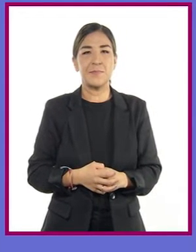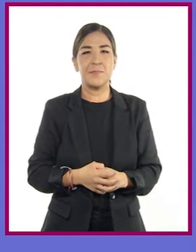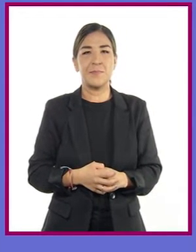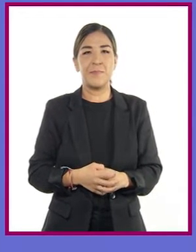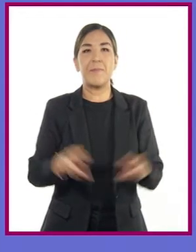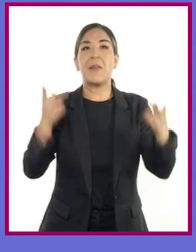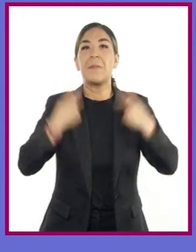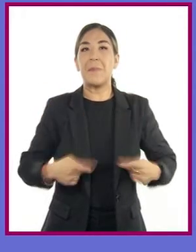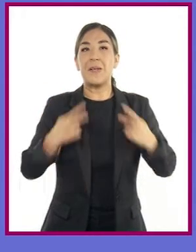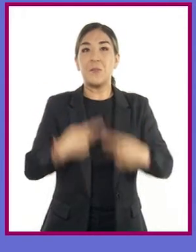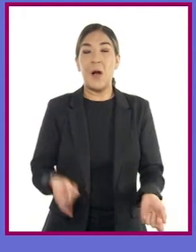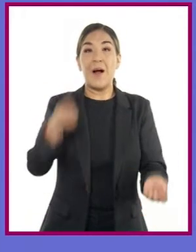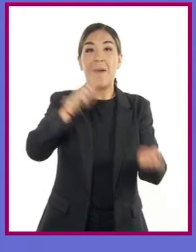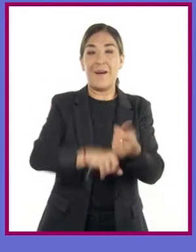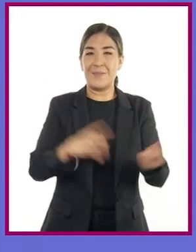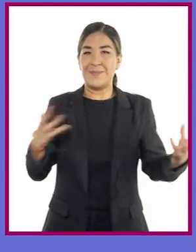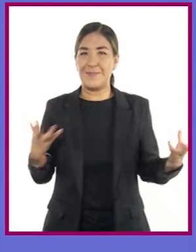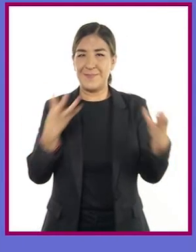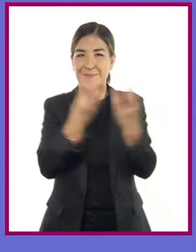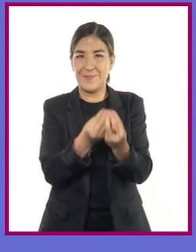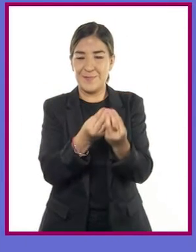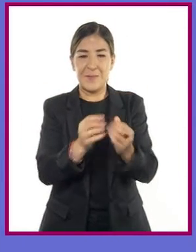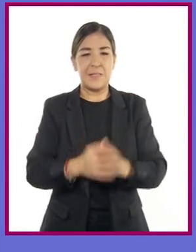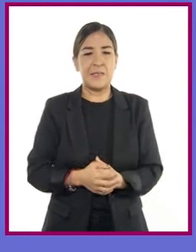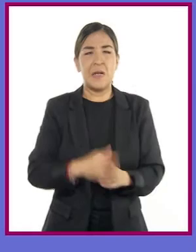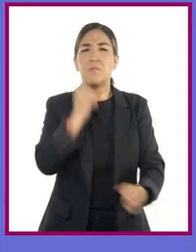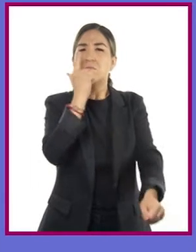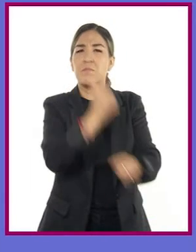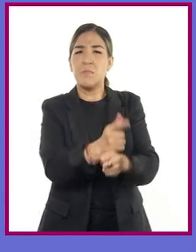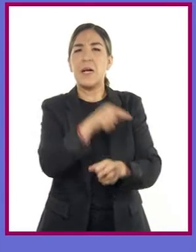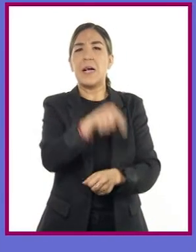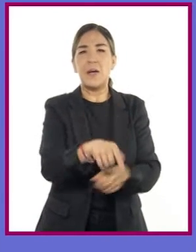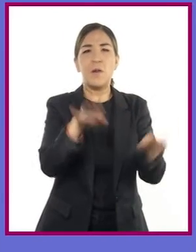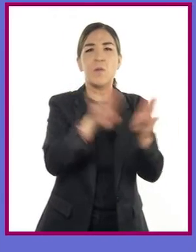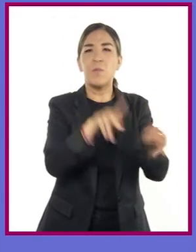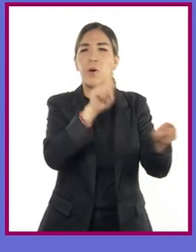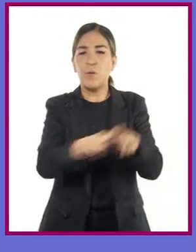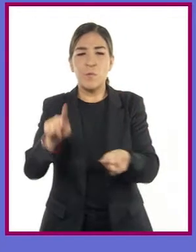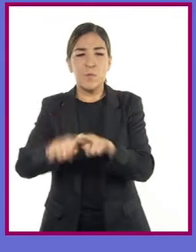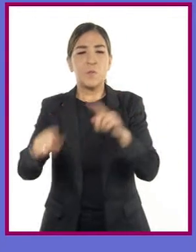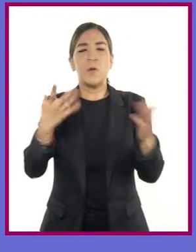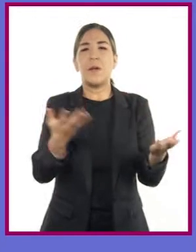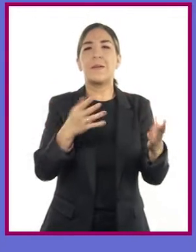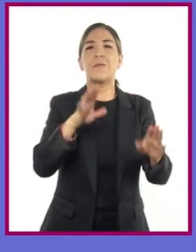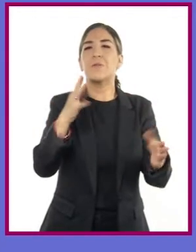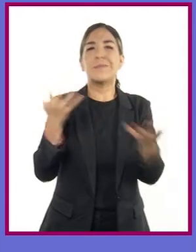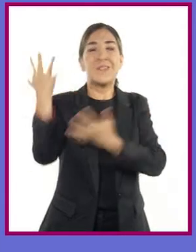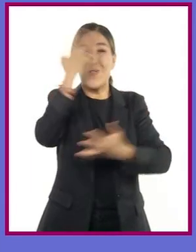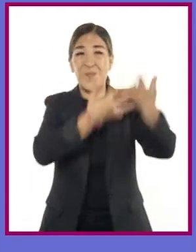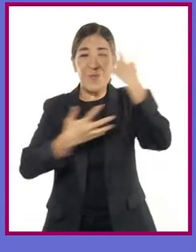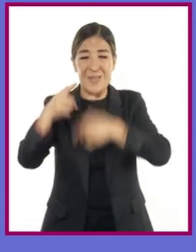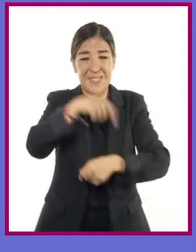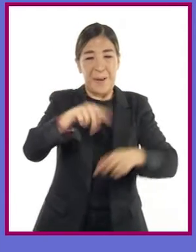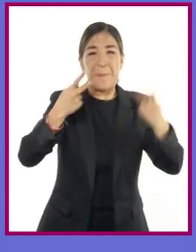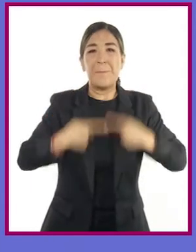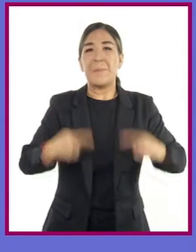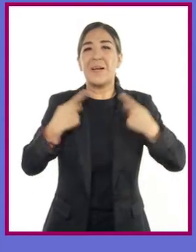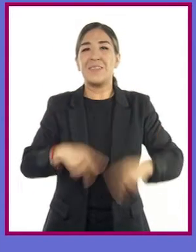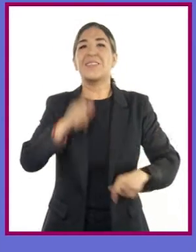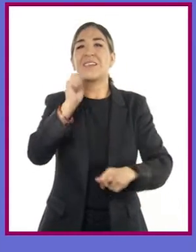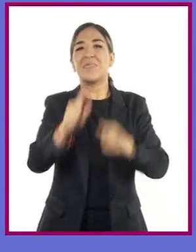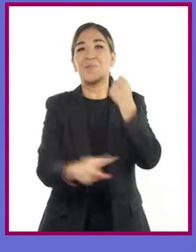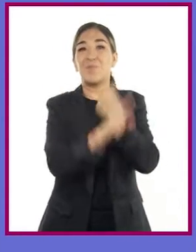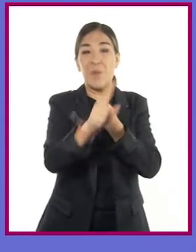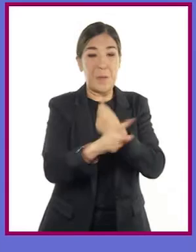Las personas involucradas. Se identifica a las partes involucradas, sin confundir a las personas, que son quienes representan